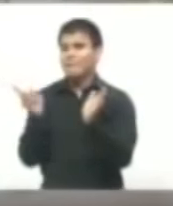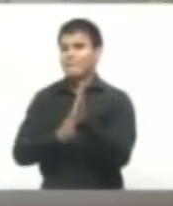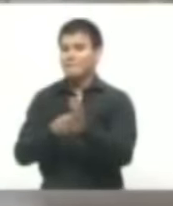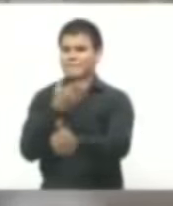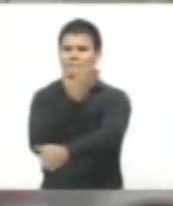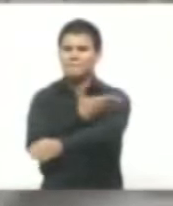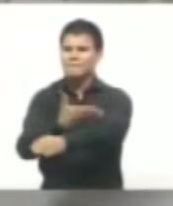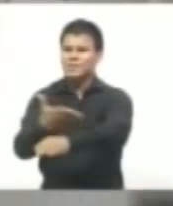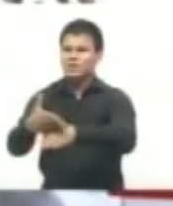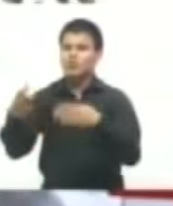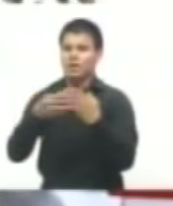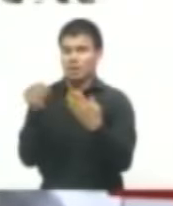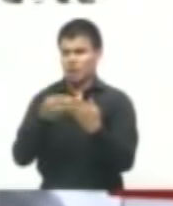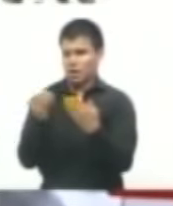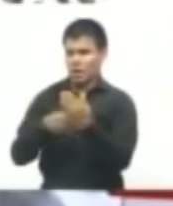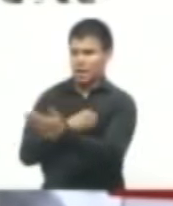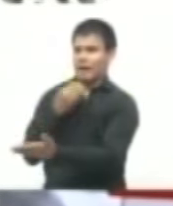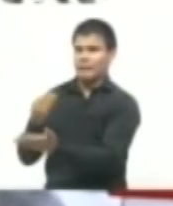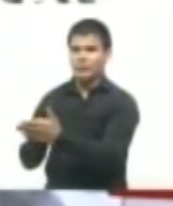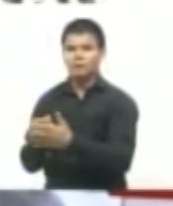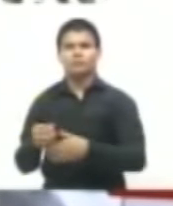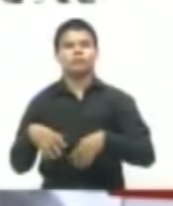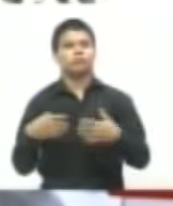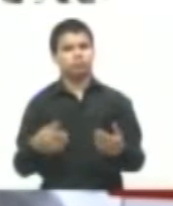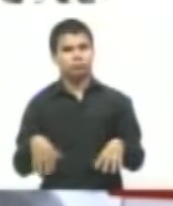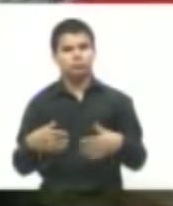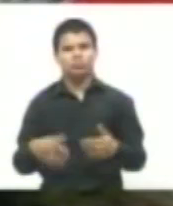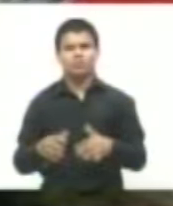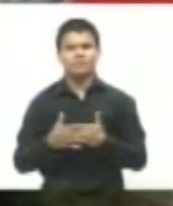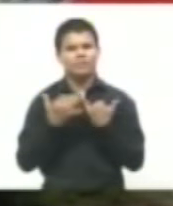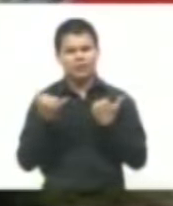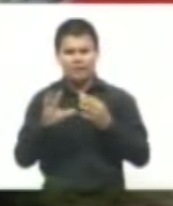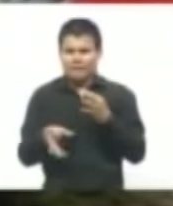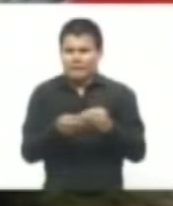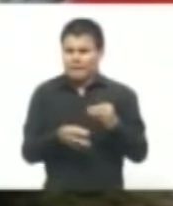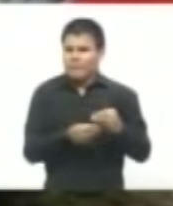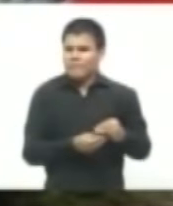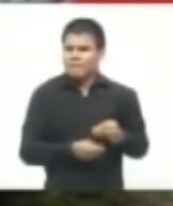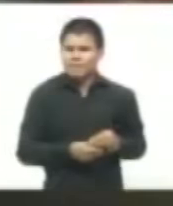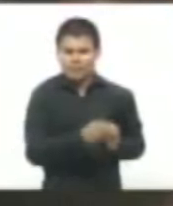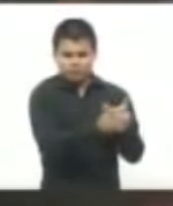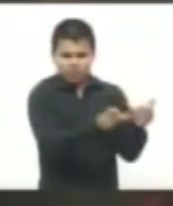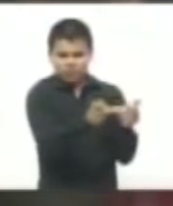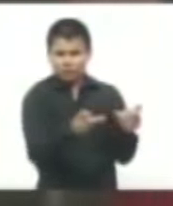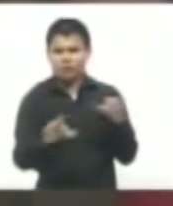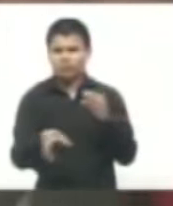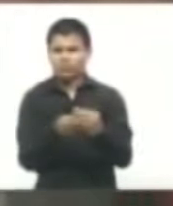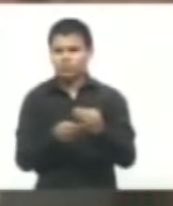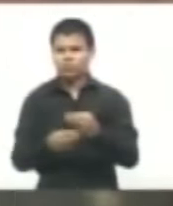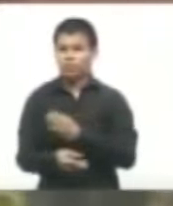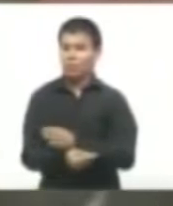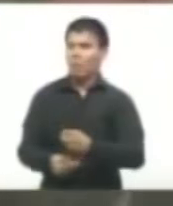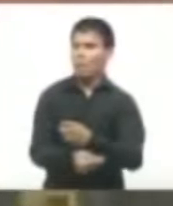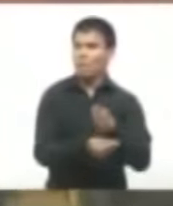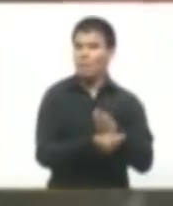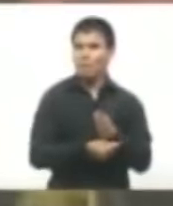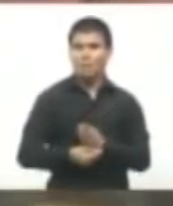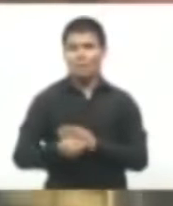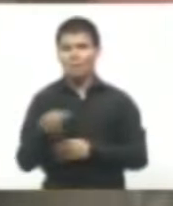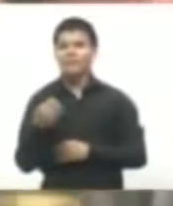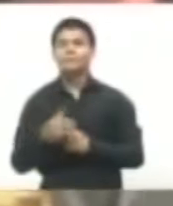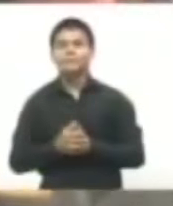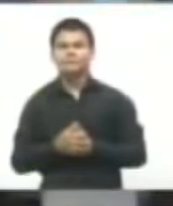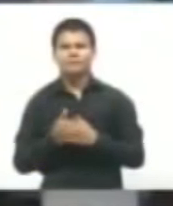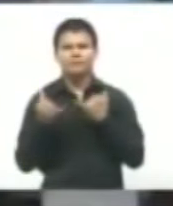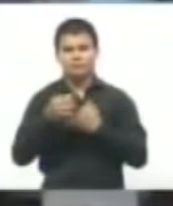del caso Odebrecht fue encendido y cada vez son más los que aparecen involucrados en este caso de corrupción. Esta vez, el ex senador Otto Ulla declaró a la